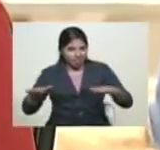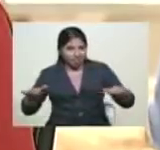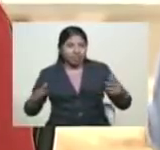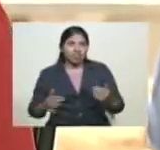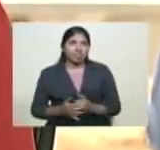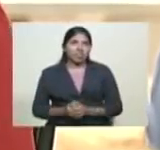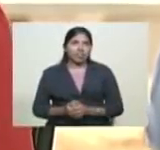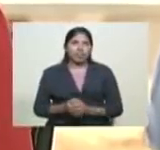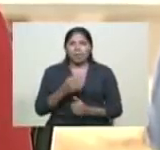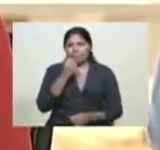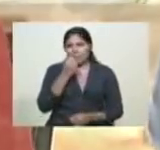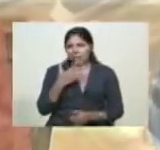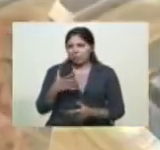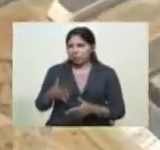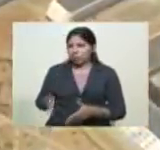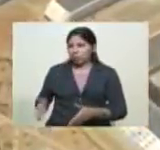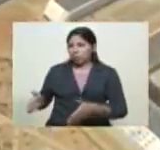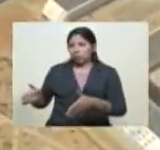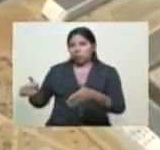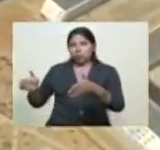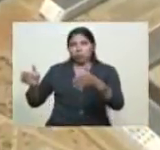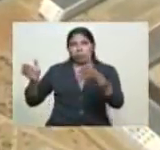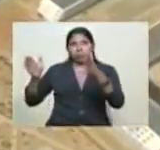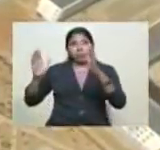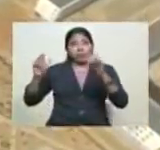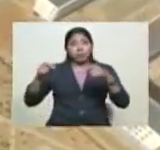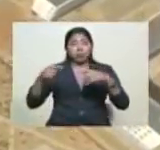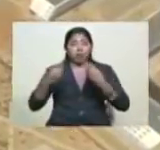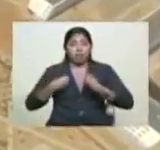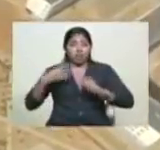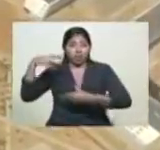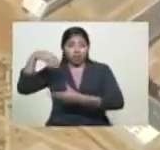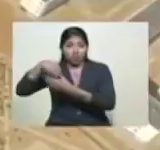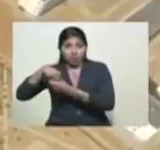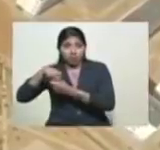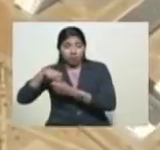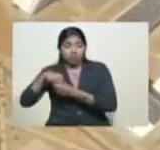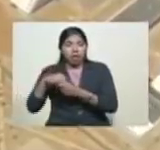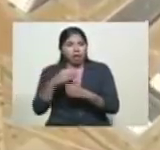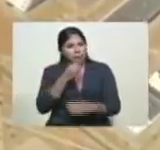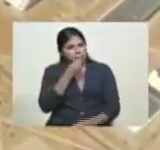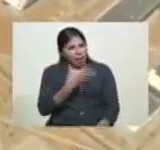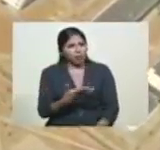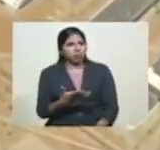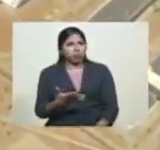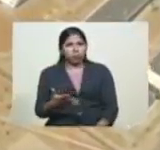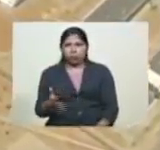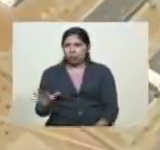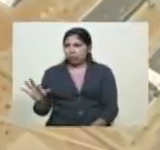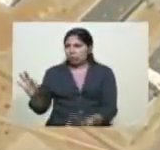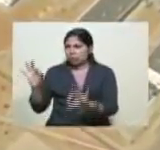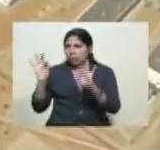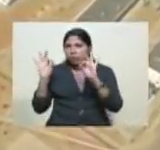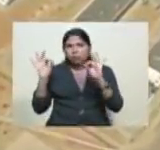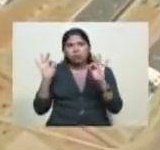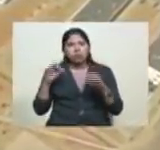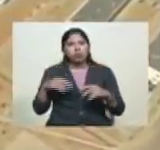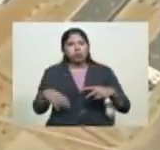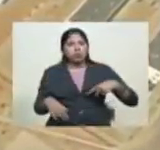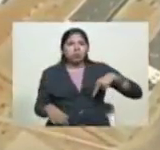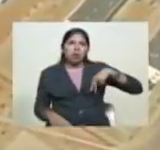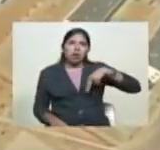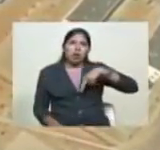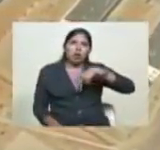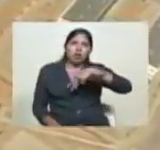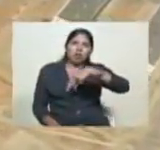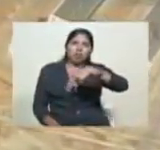este urbanismo que va a empezar a ser habitado por ustedes, y es un urbanismo bellísimo. Veníamos caminando por aquí,